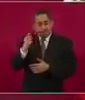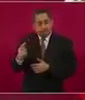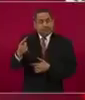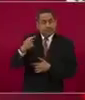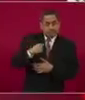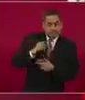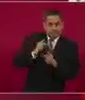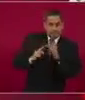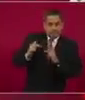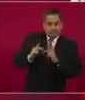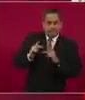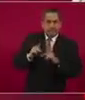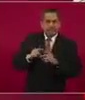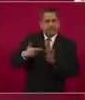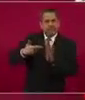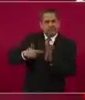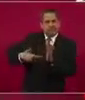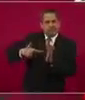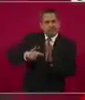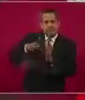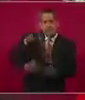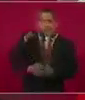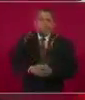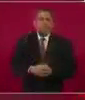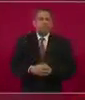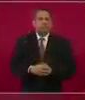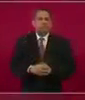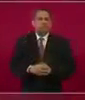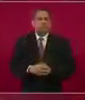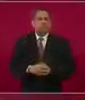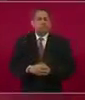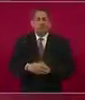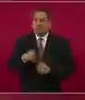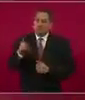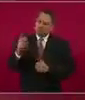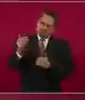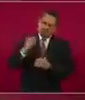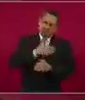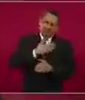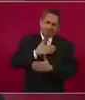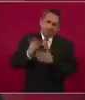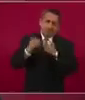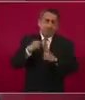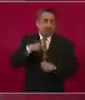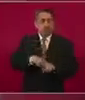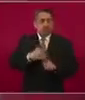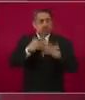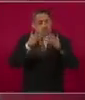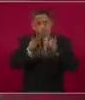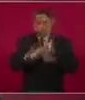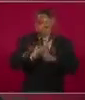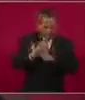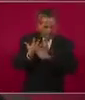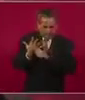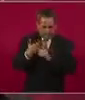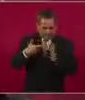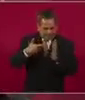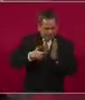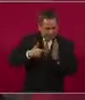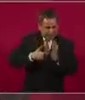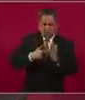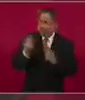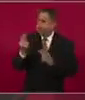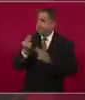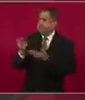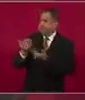preste los soldadores que tenemos allá, traerlos, porque no tenemos. Así